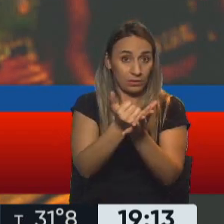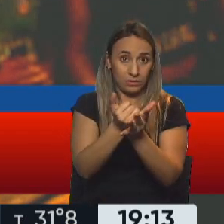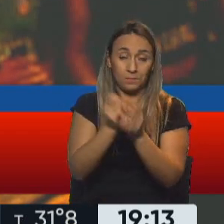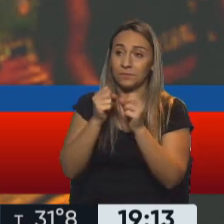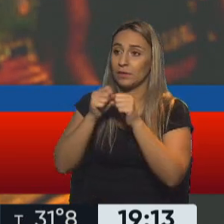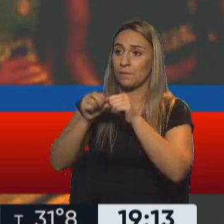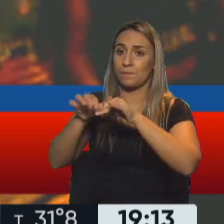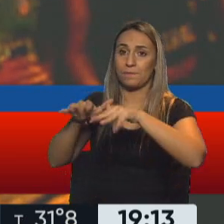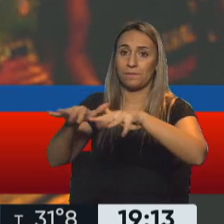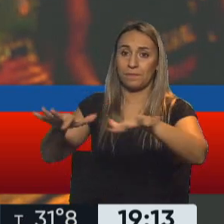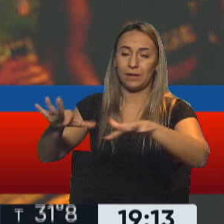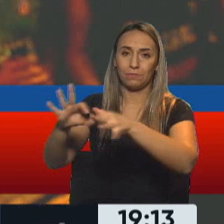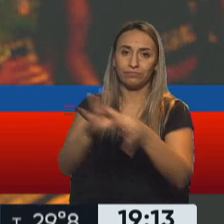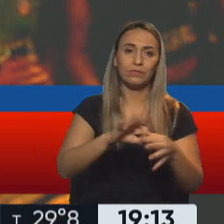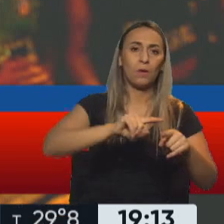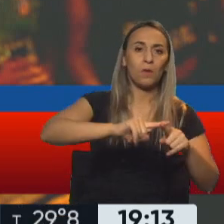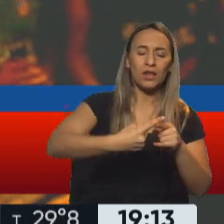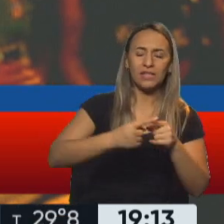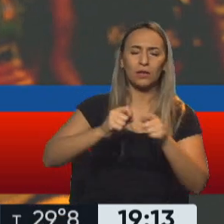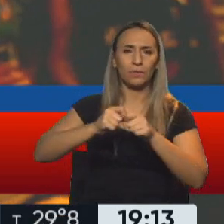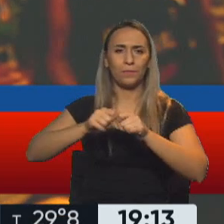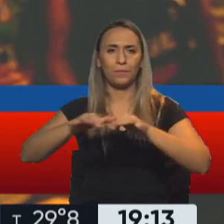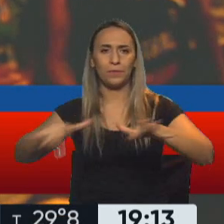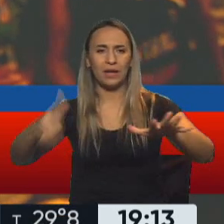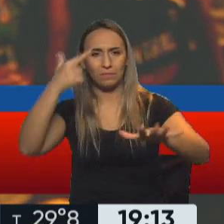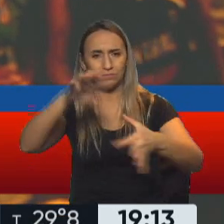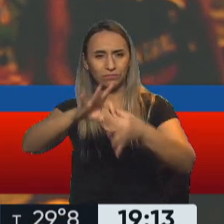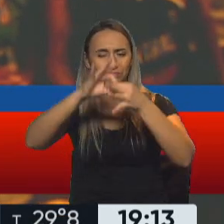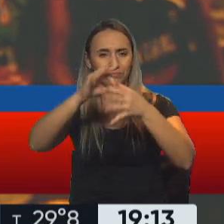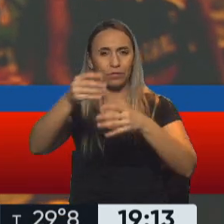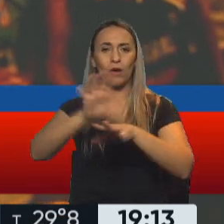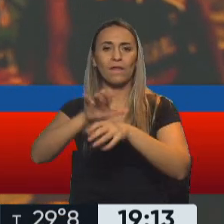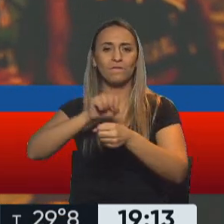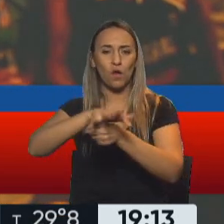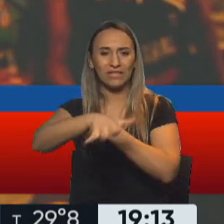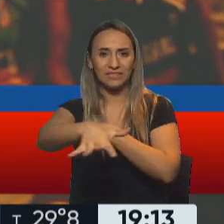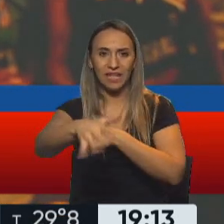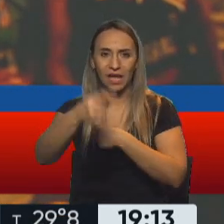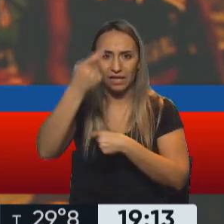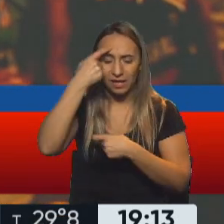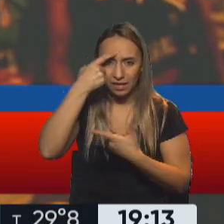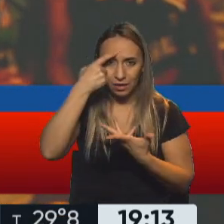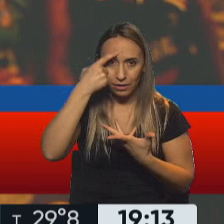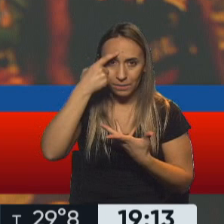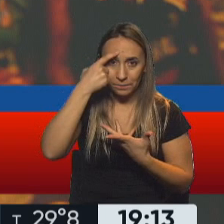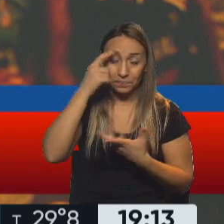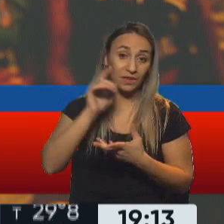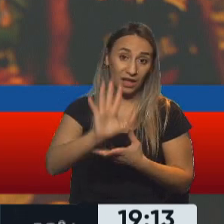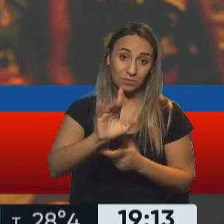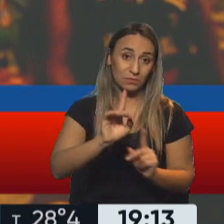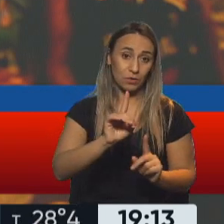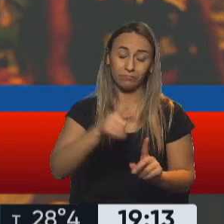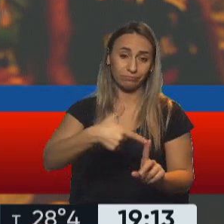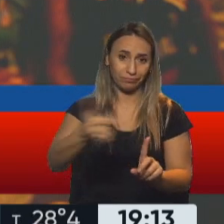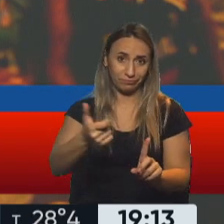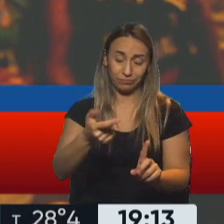con lo político, con lo institucional, con lo ideológico, para llegar a tener lo que hemos tenido, el tristísimo hecho que hemos tenido en la